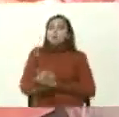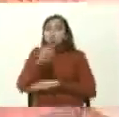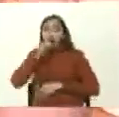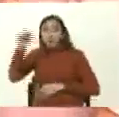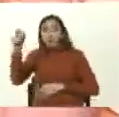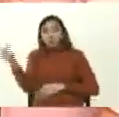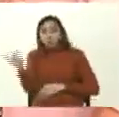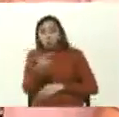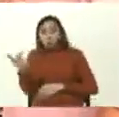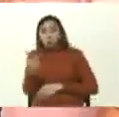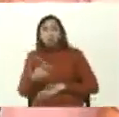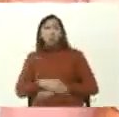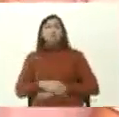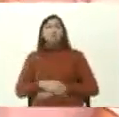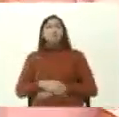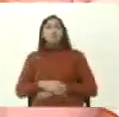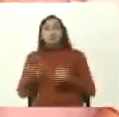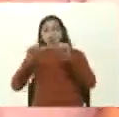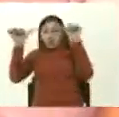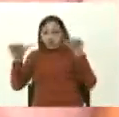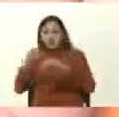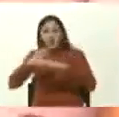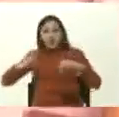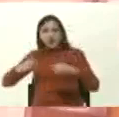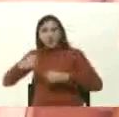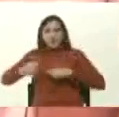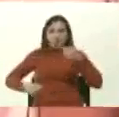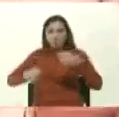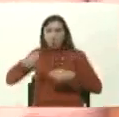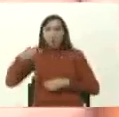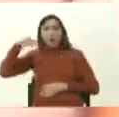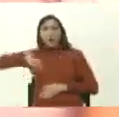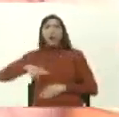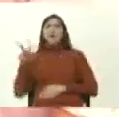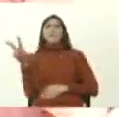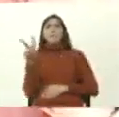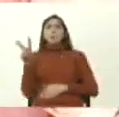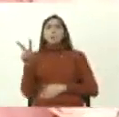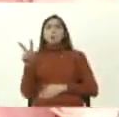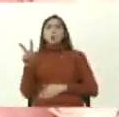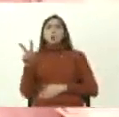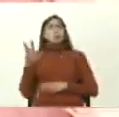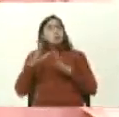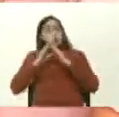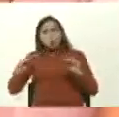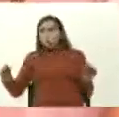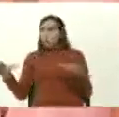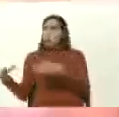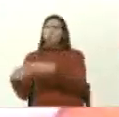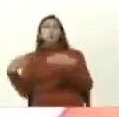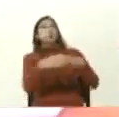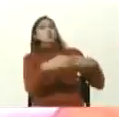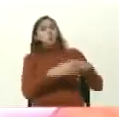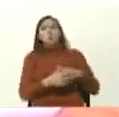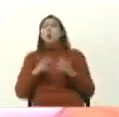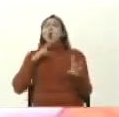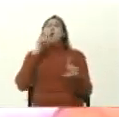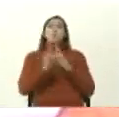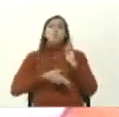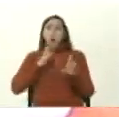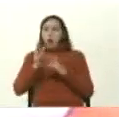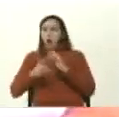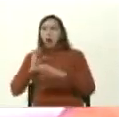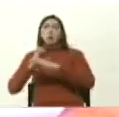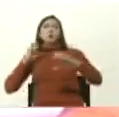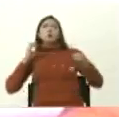nivel nacional, que todo el sistema de transporte público del Estado, llámese los sistemas trans, los metros,